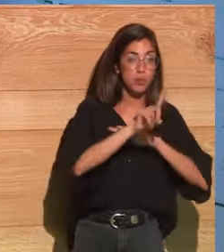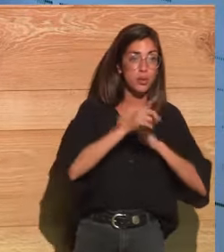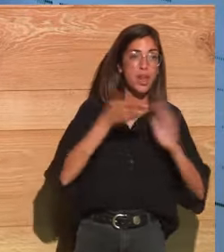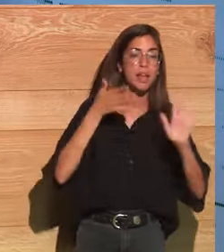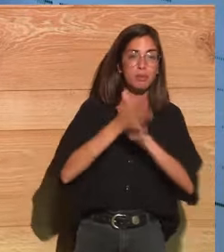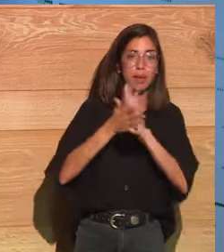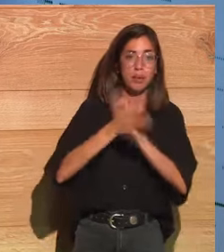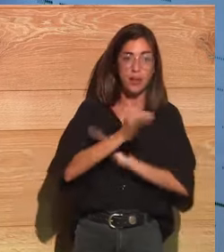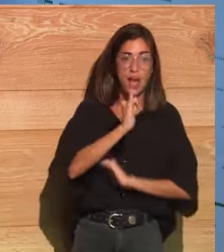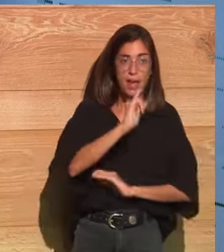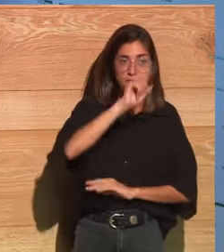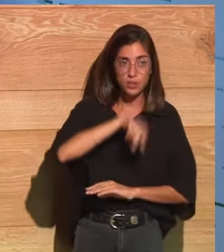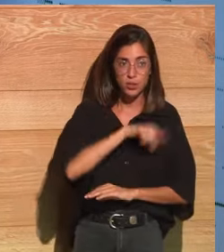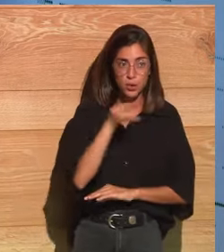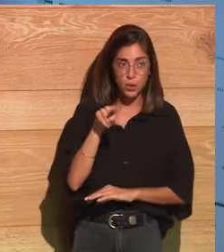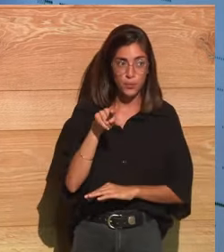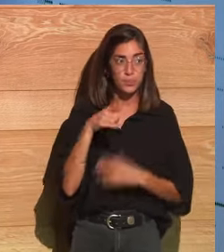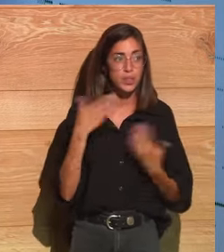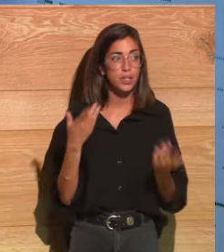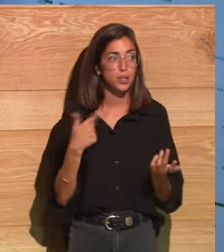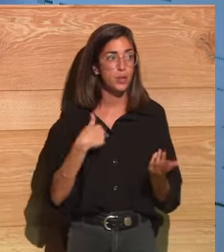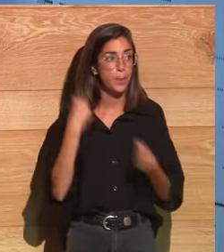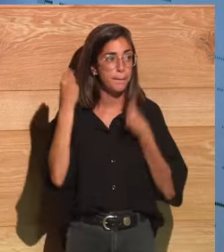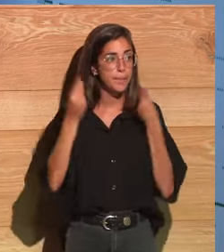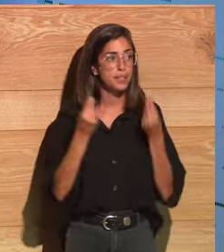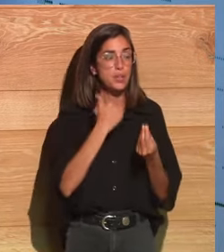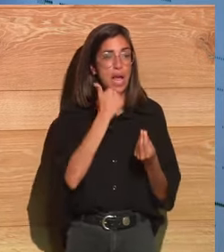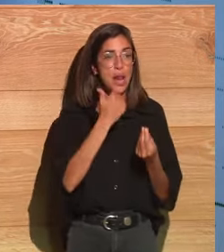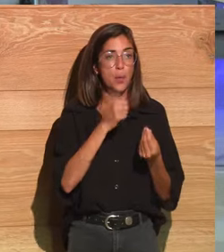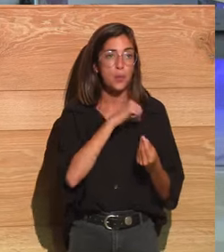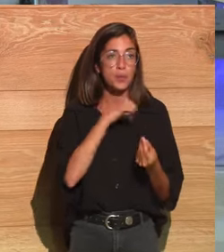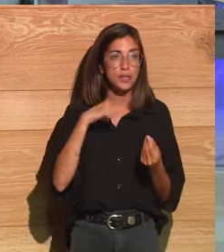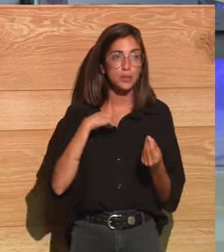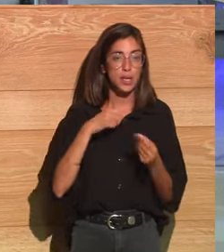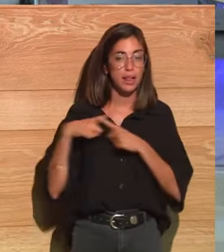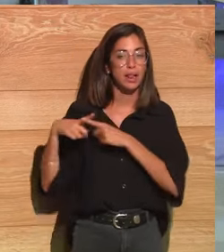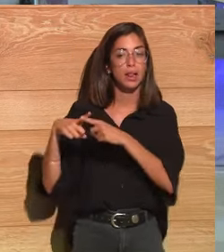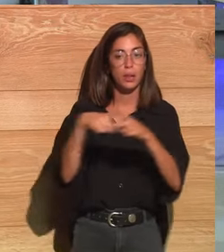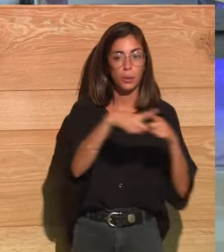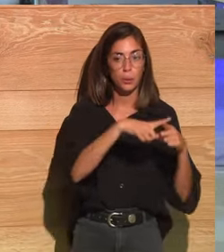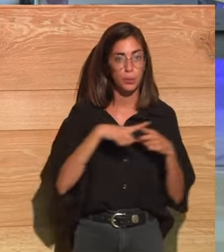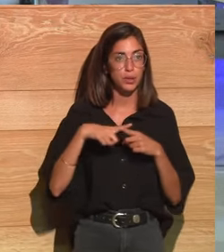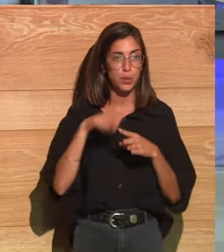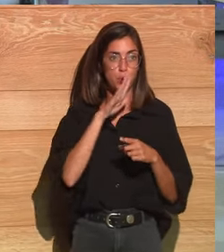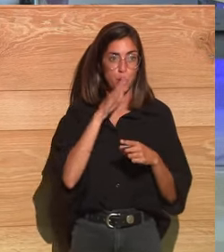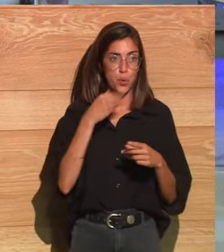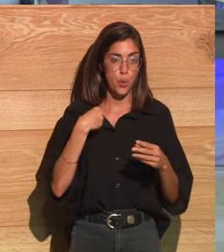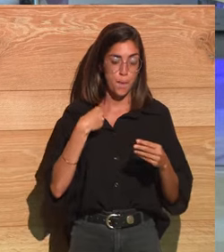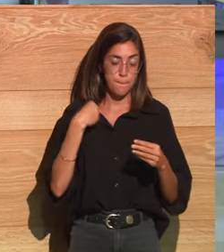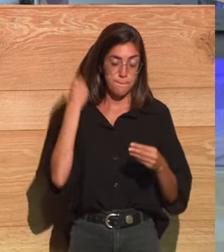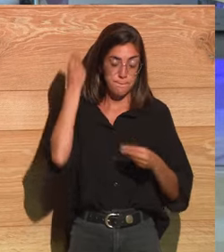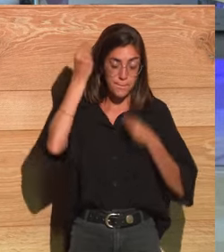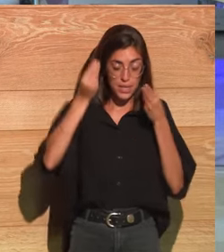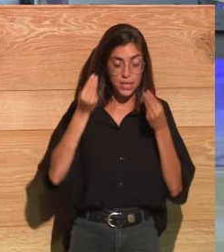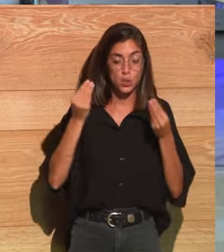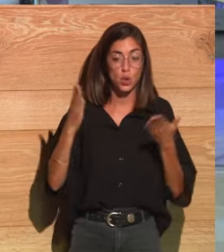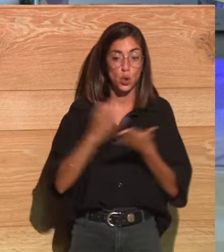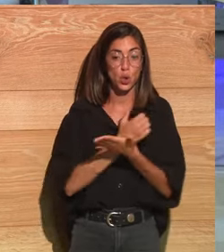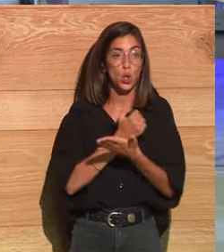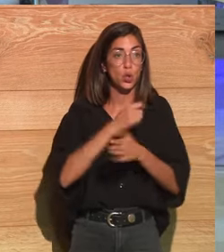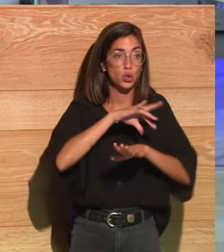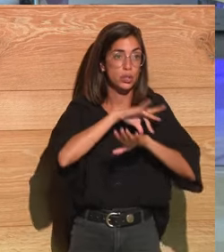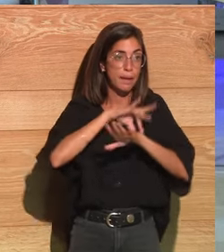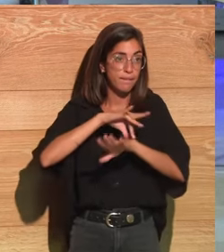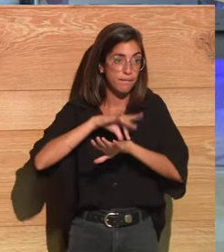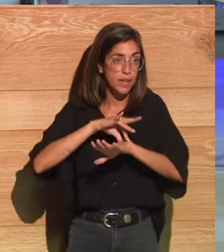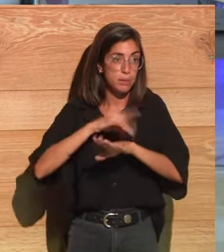fue el momento personal un poco de compartirlo, porque creo que todos hemos hecho una reflexión sobre la enfermedad a partir de